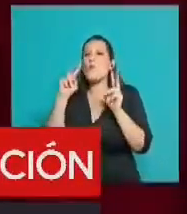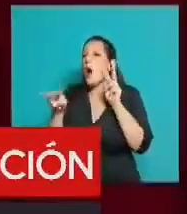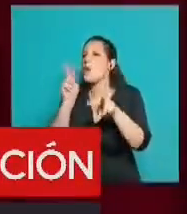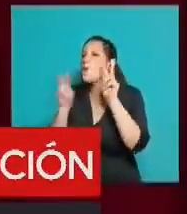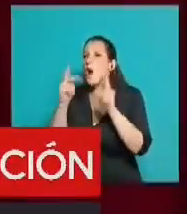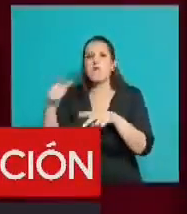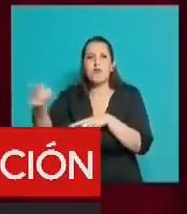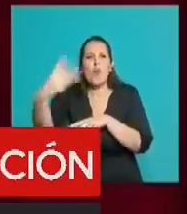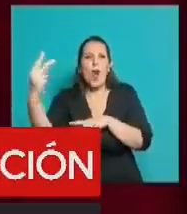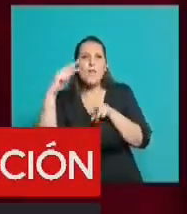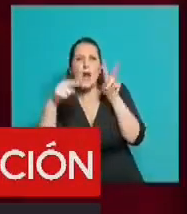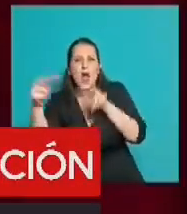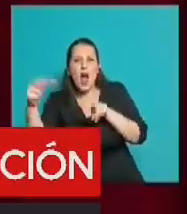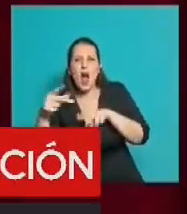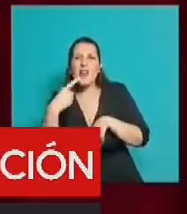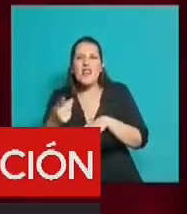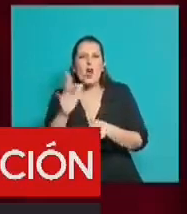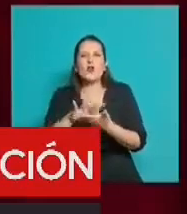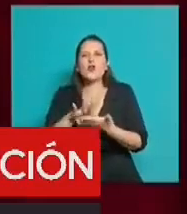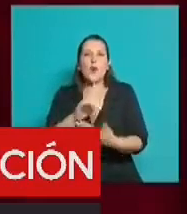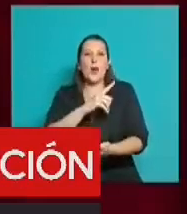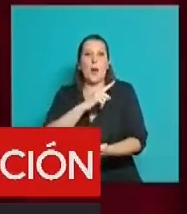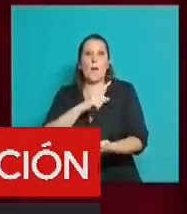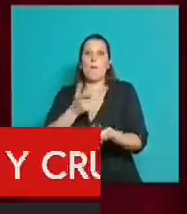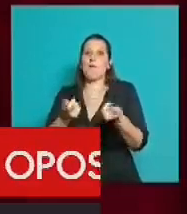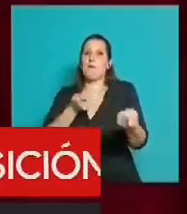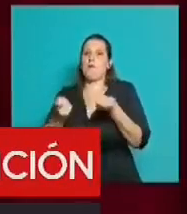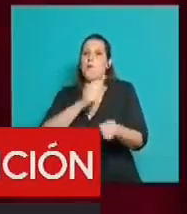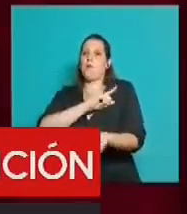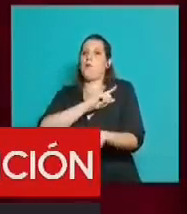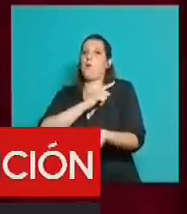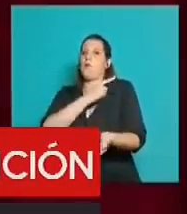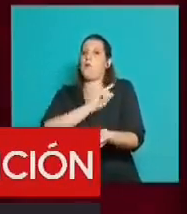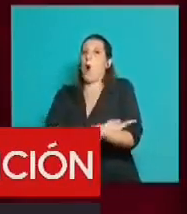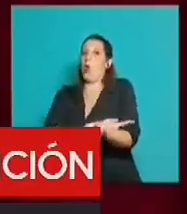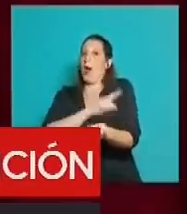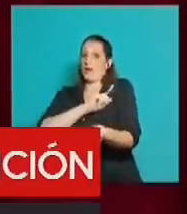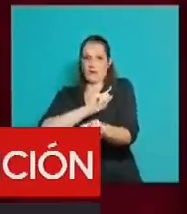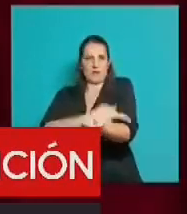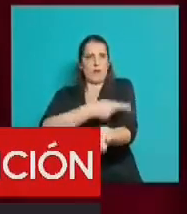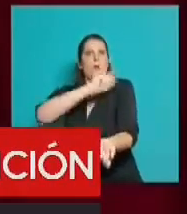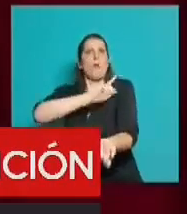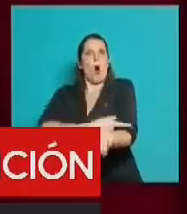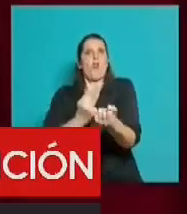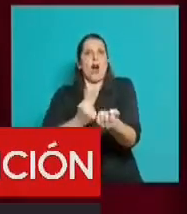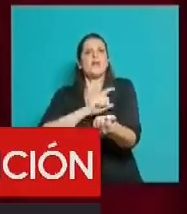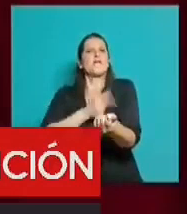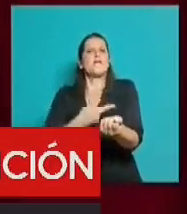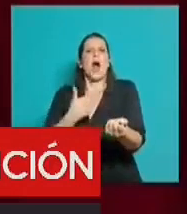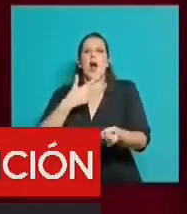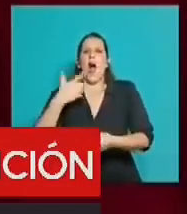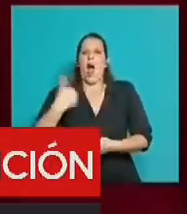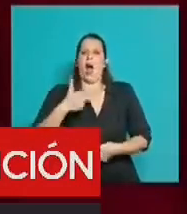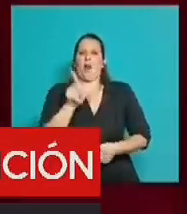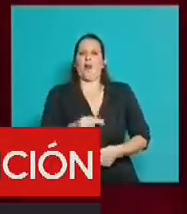Hablo de un cambio profundo en el ejercicio del poder, que es la base para vivir en un país serio.